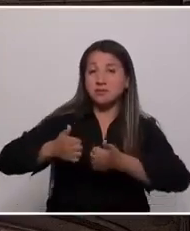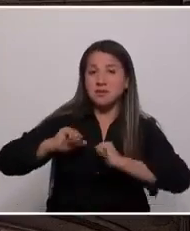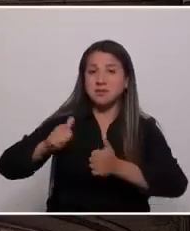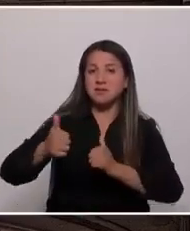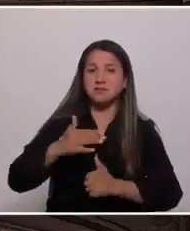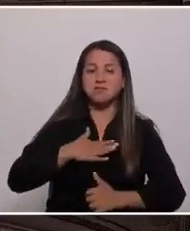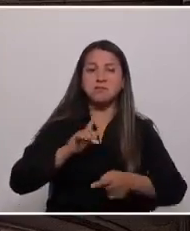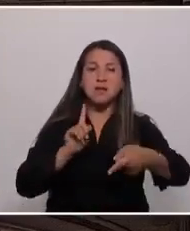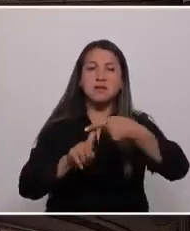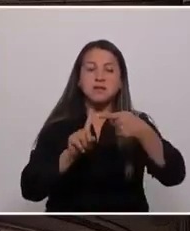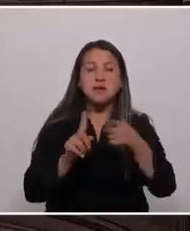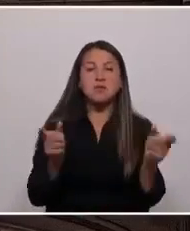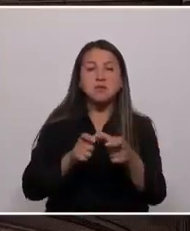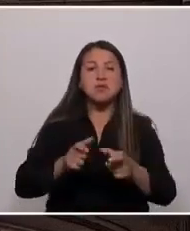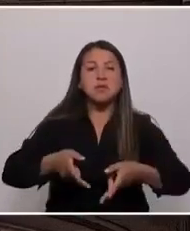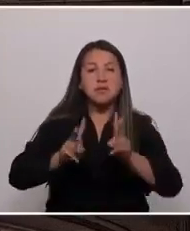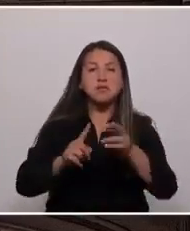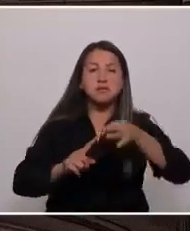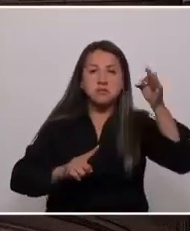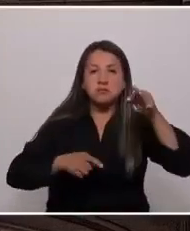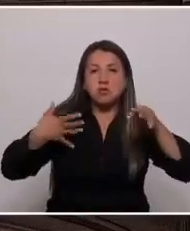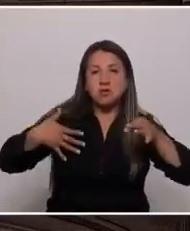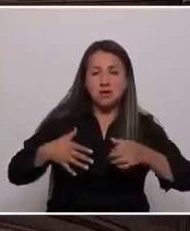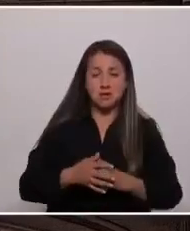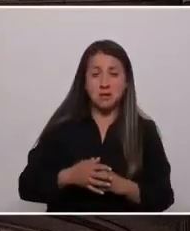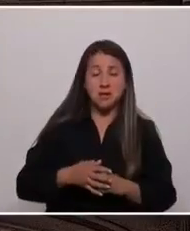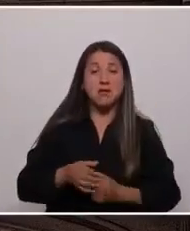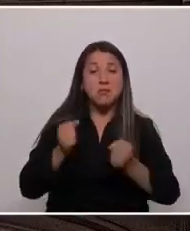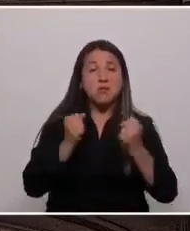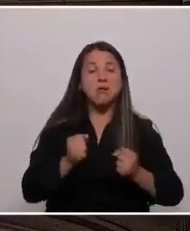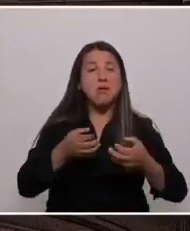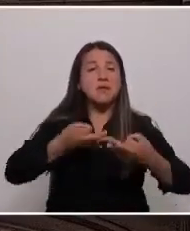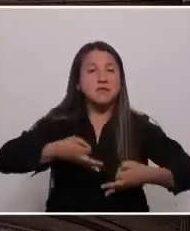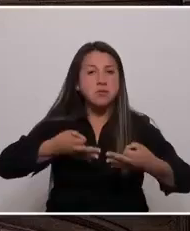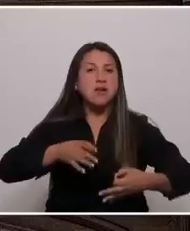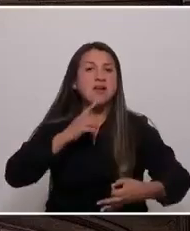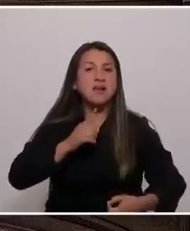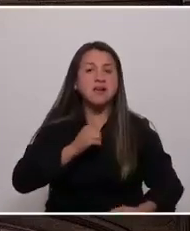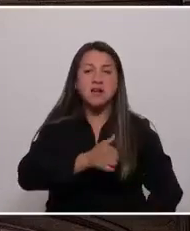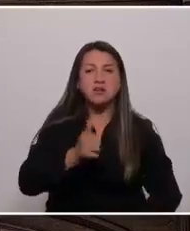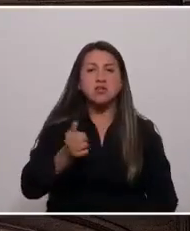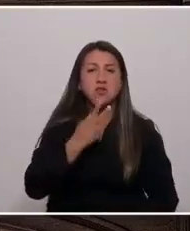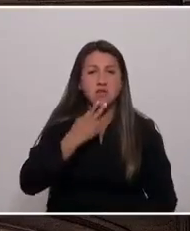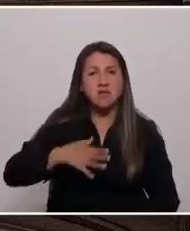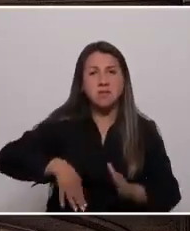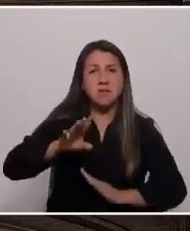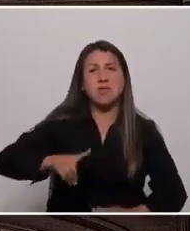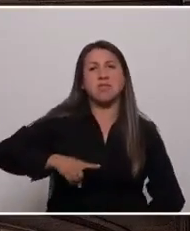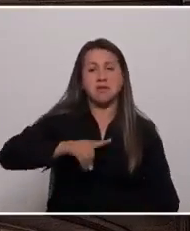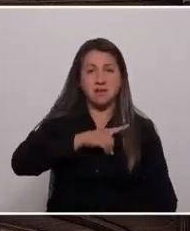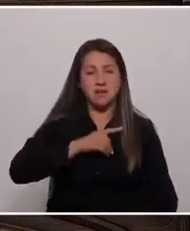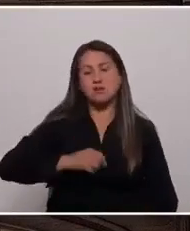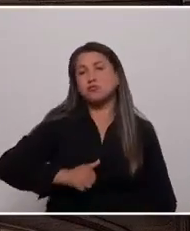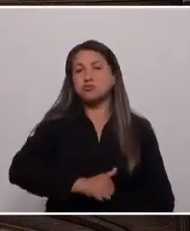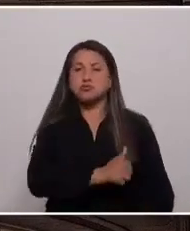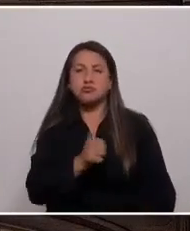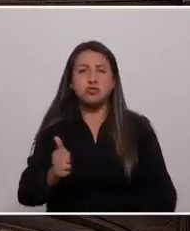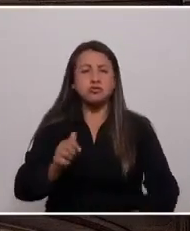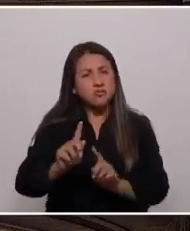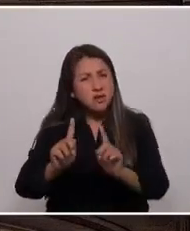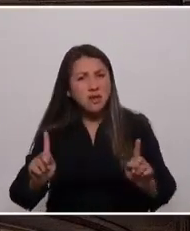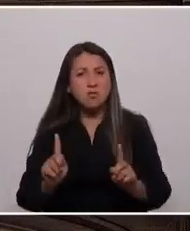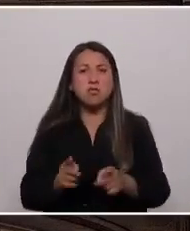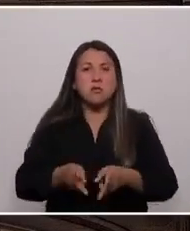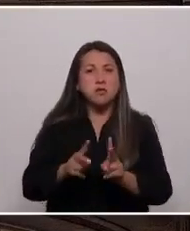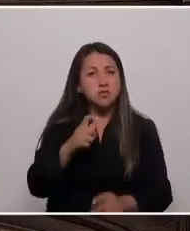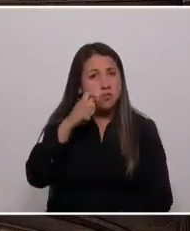de la comisión de derechos fundamentales es donde podamos garantizar a las y los chilenos una vida más digna donde todos y cada uno de los derechos humanos gocen